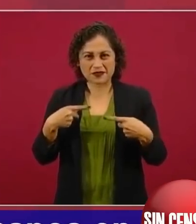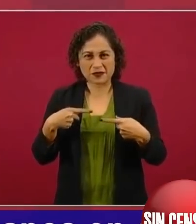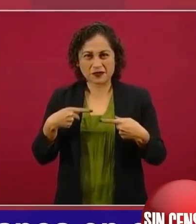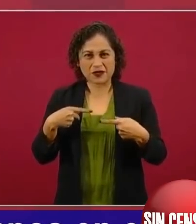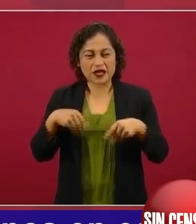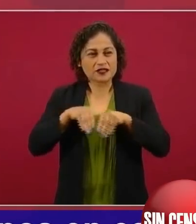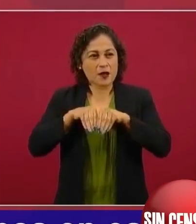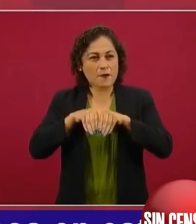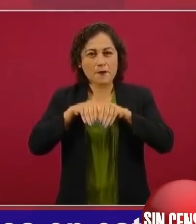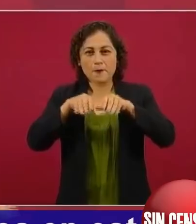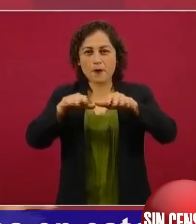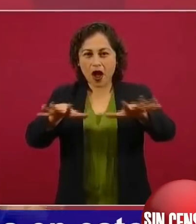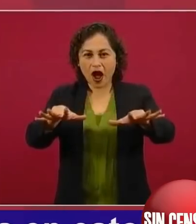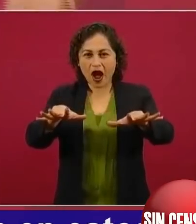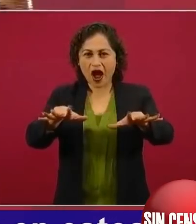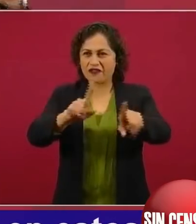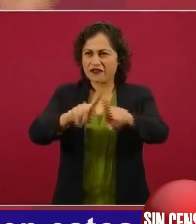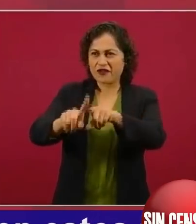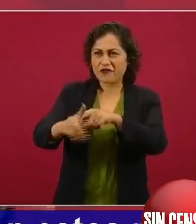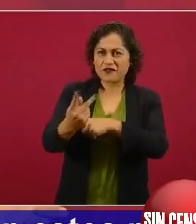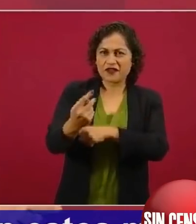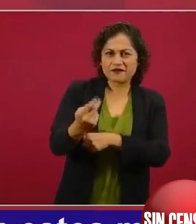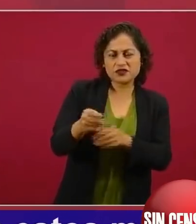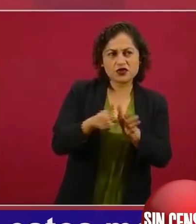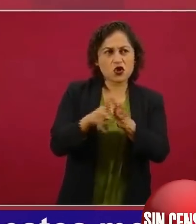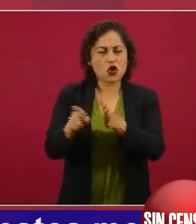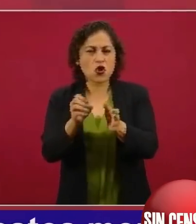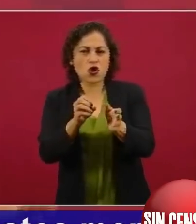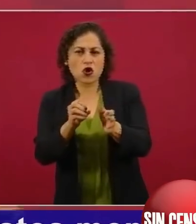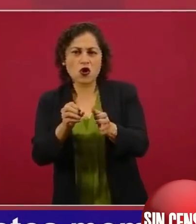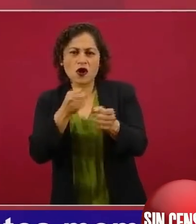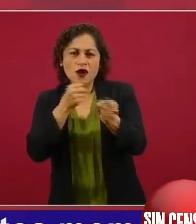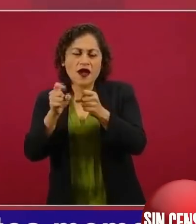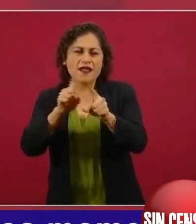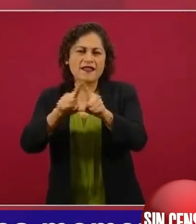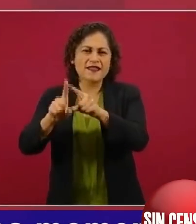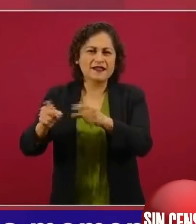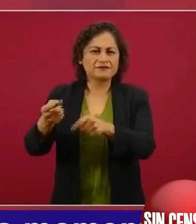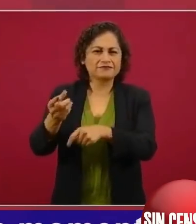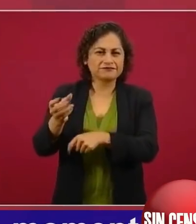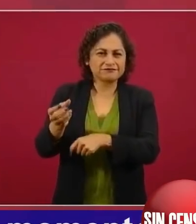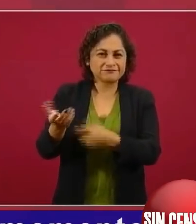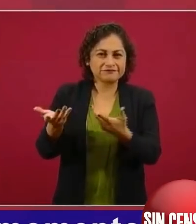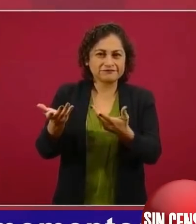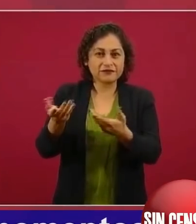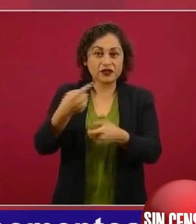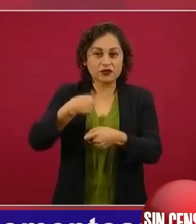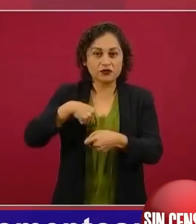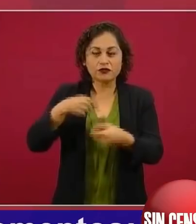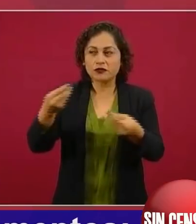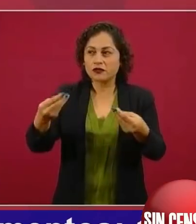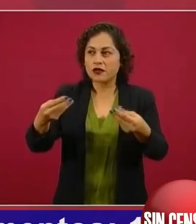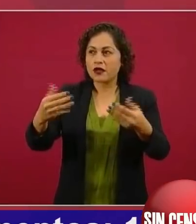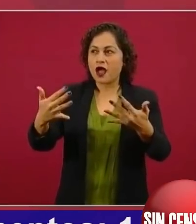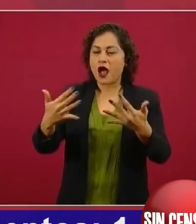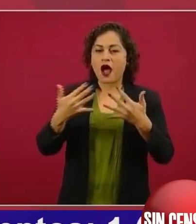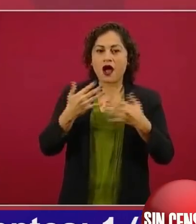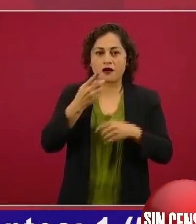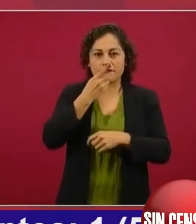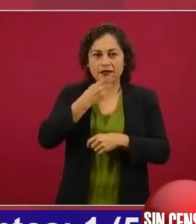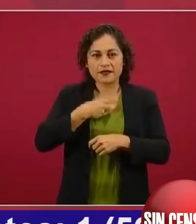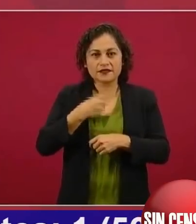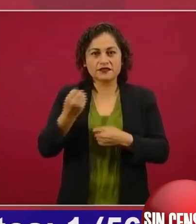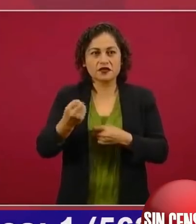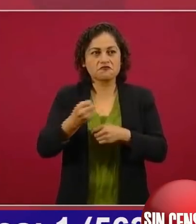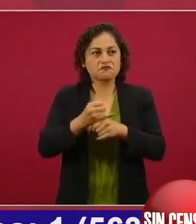lanzada en ese sentido en los medios y todo, ¿no? Y nos llegó hasta acá, ¿no? Bueno, pues